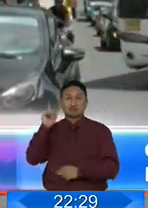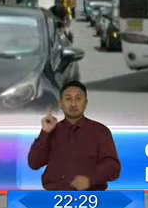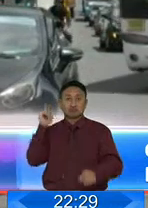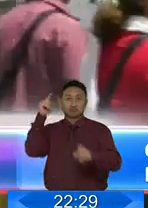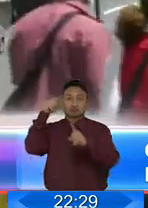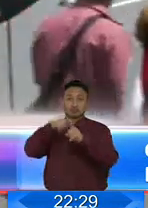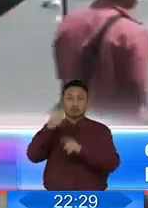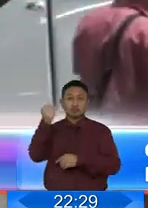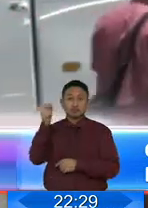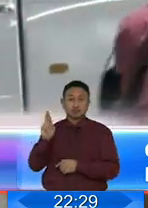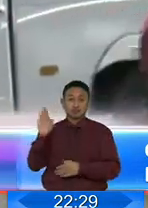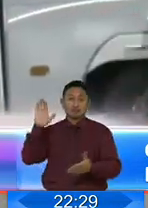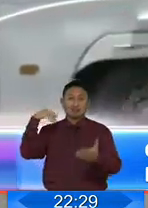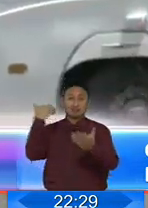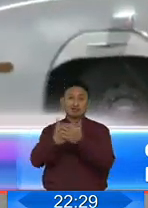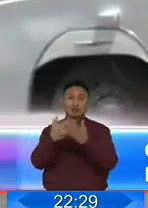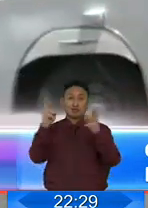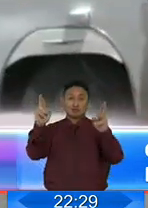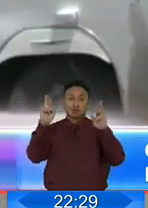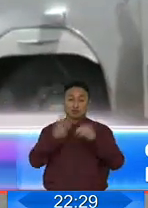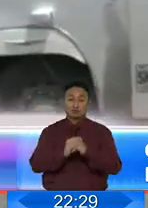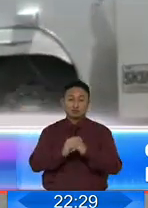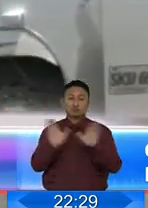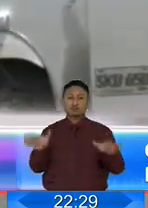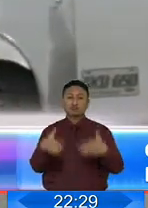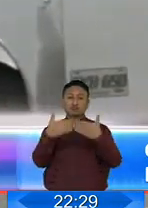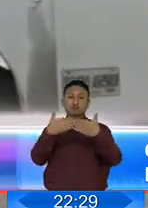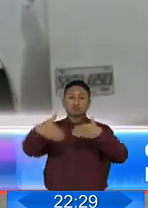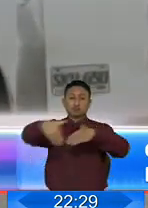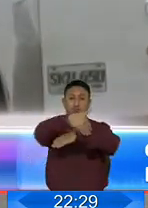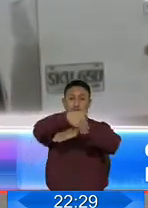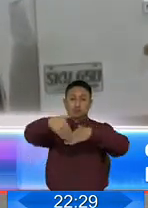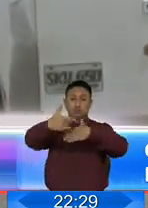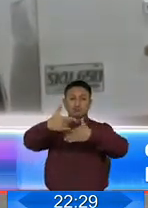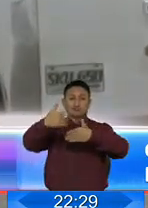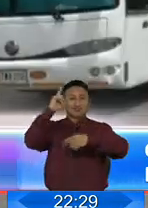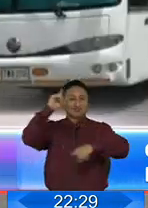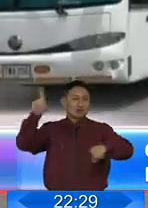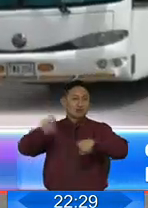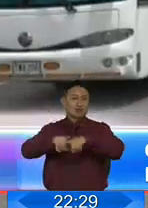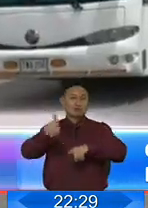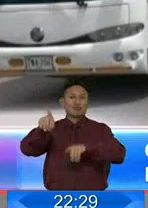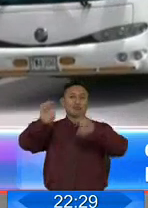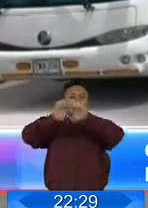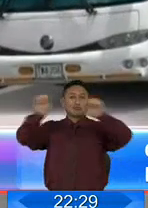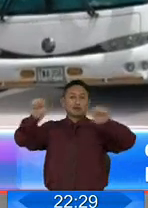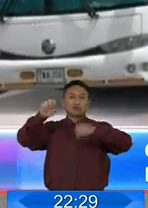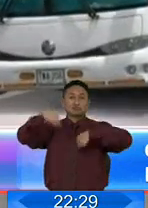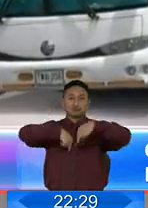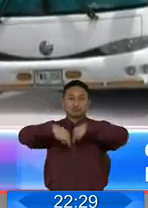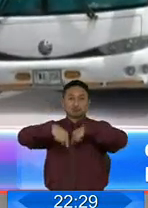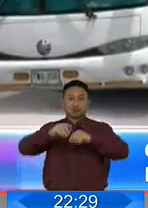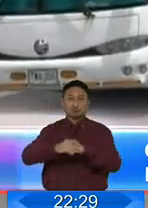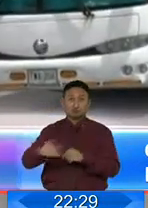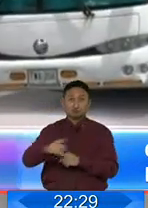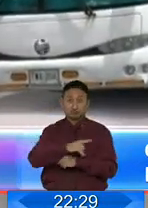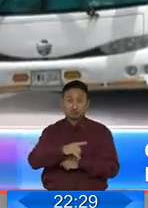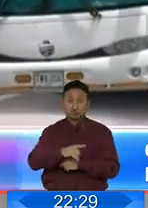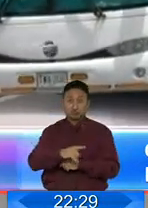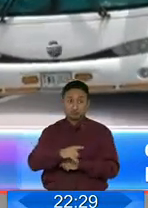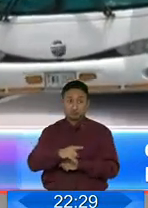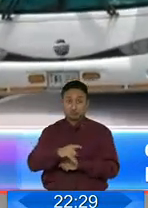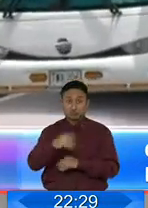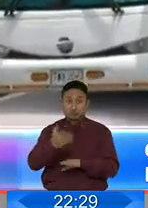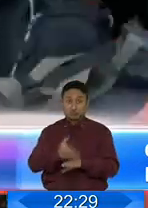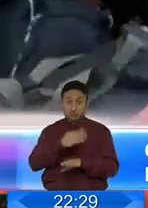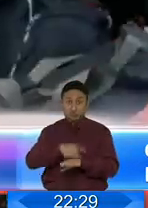la frontera sur hasta Rumichaca cerraron un lado del puente fronterizo en señal de protesta, ya que las empresas de transporte no estarían cumpliendo supuestamente con